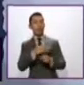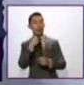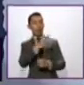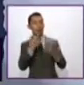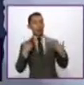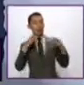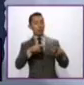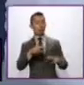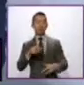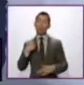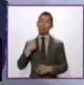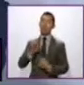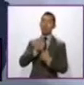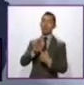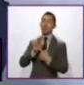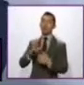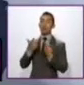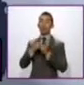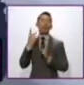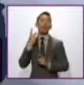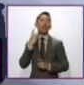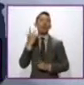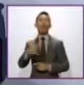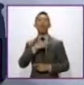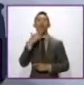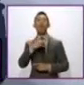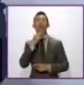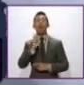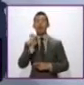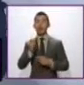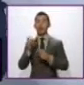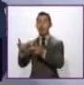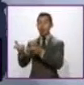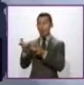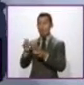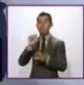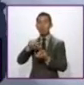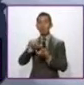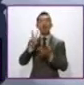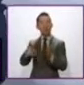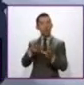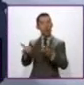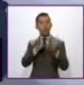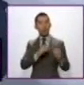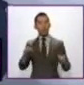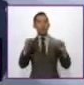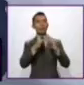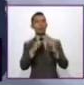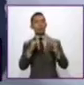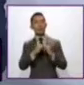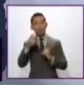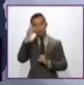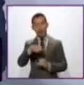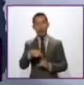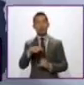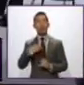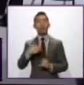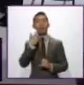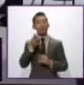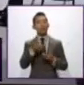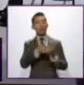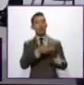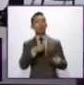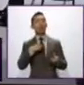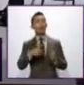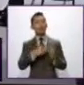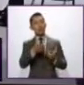representas, son tan corruptos que se roban hasta lo robado. Ese instituto para devolverle al pueblo lo robado es una